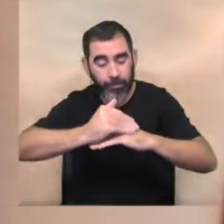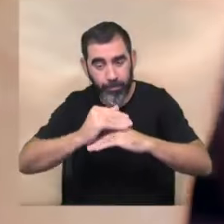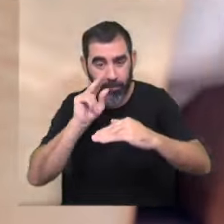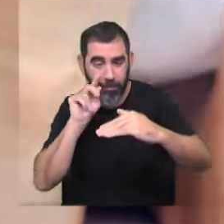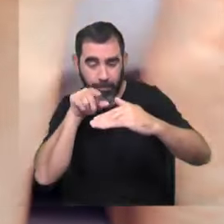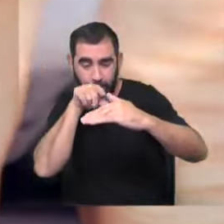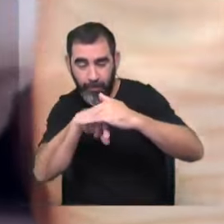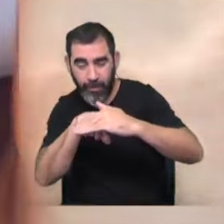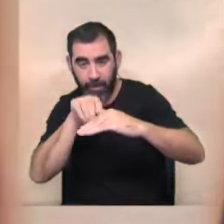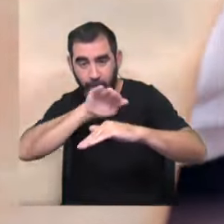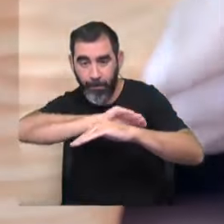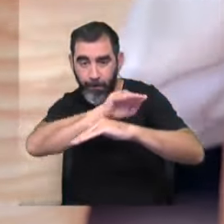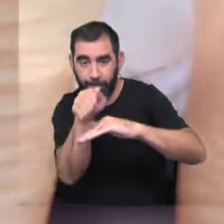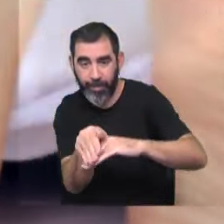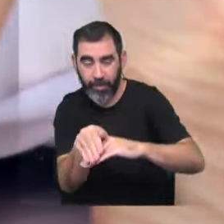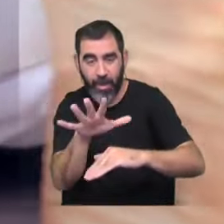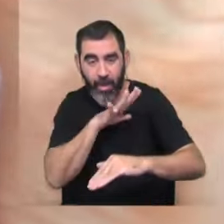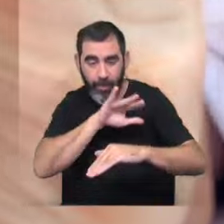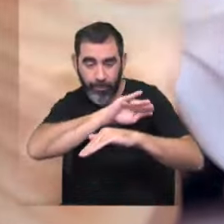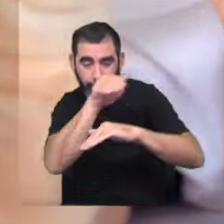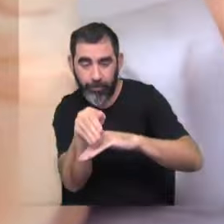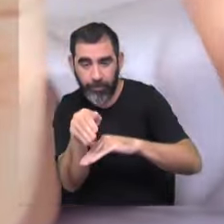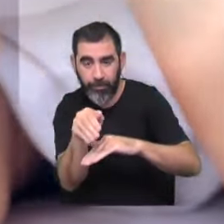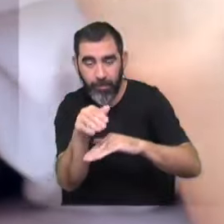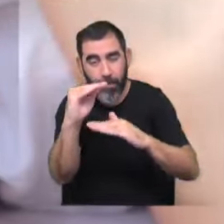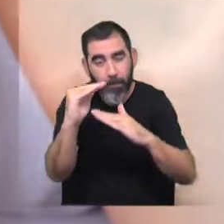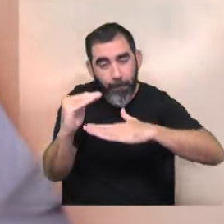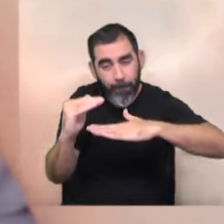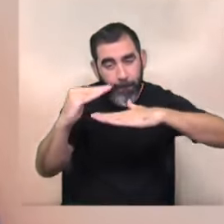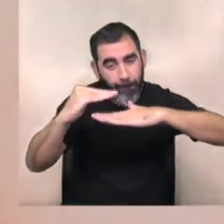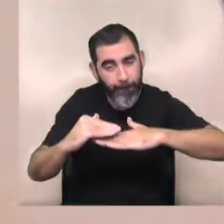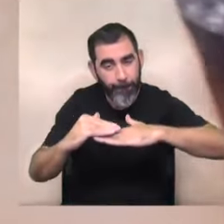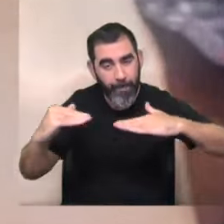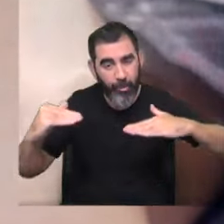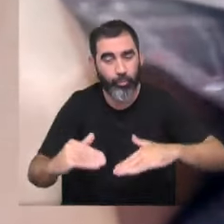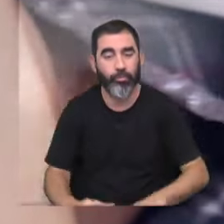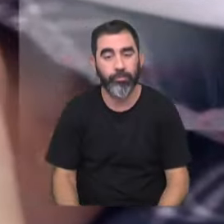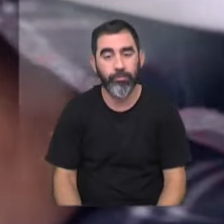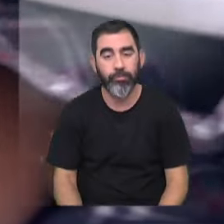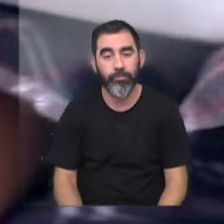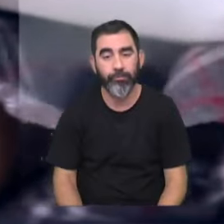miramos desde adentro el pie, tiene un arquito, este estaría disminuido.